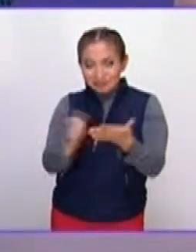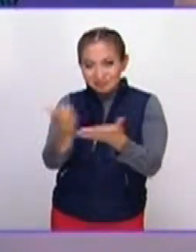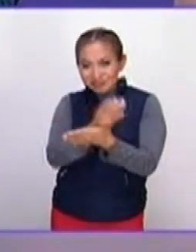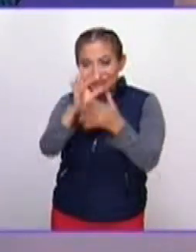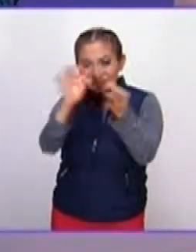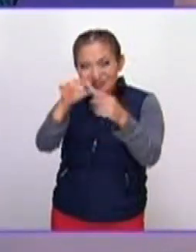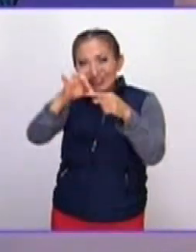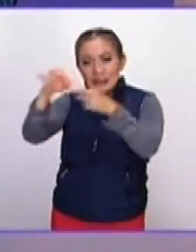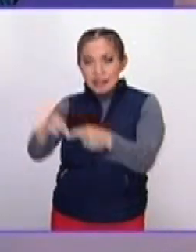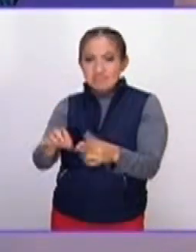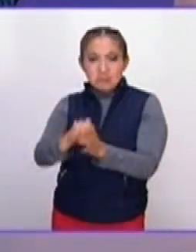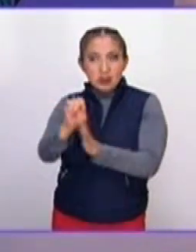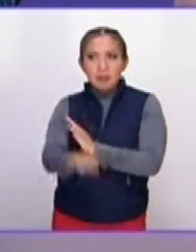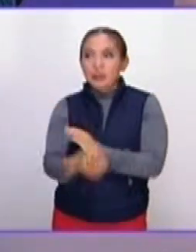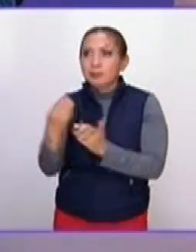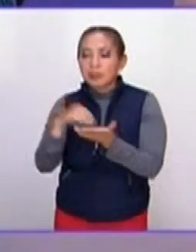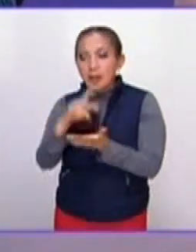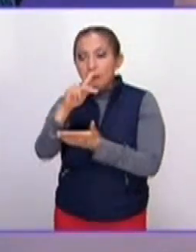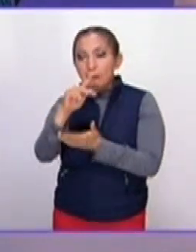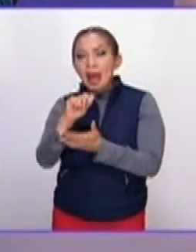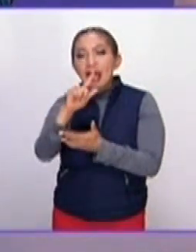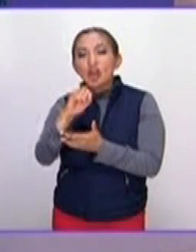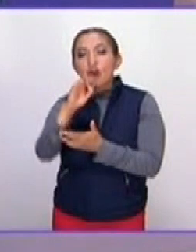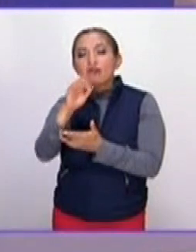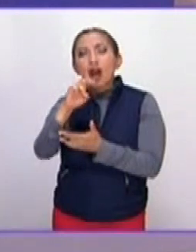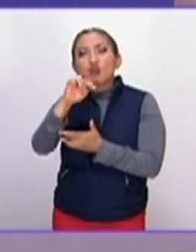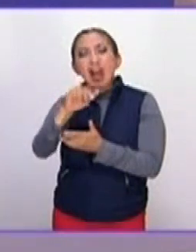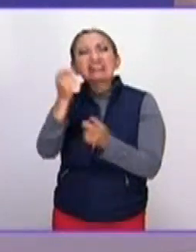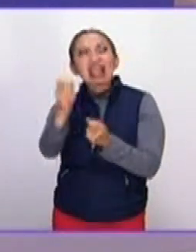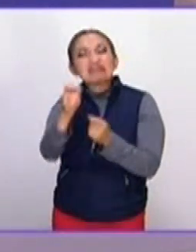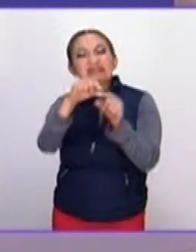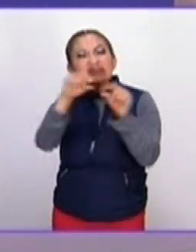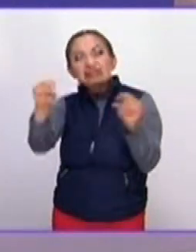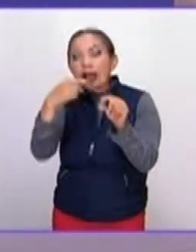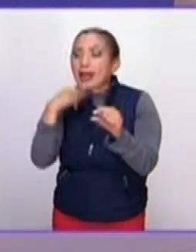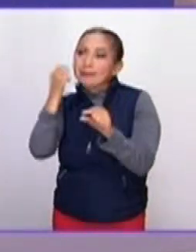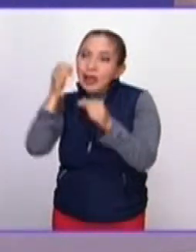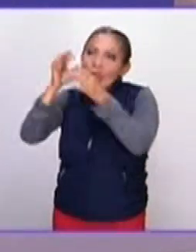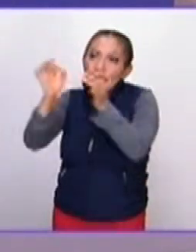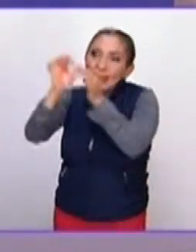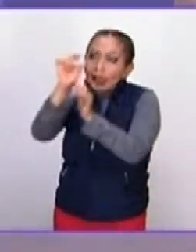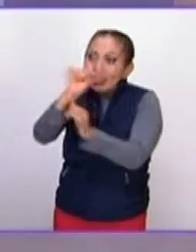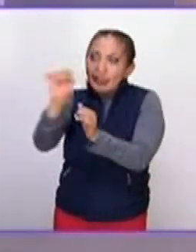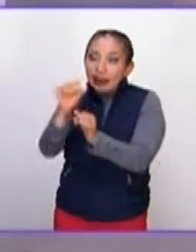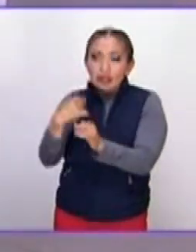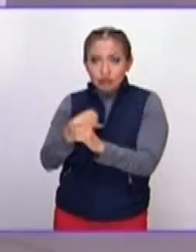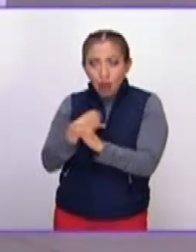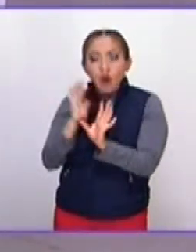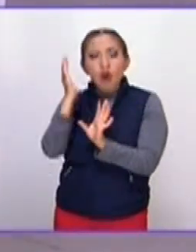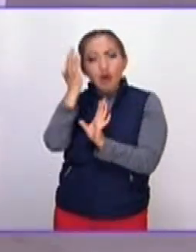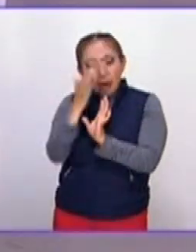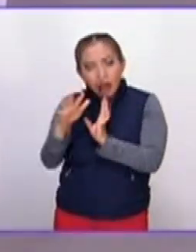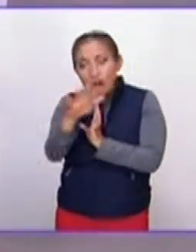Por ejemplo, si ponemos paleofauna, bueno, ¿qué significa paleofauna y de qué a qué periodo va? O sea, aunque uno tenga el